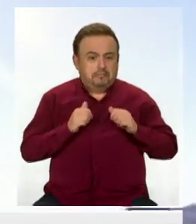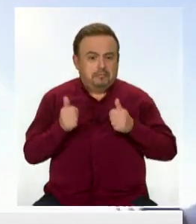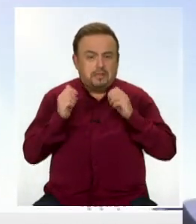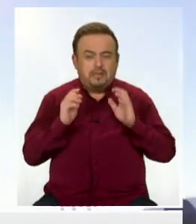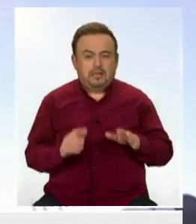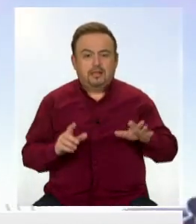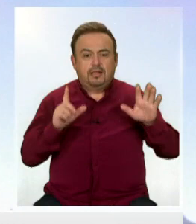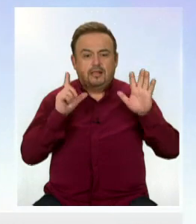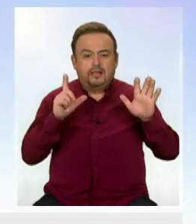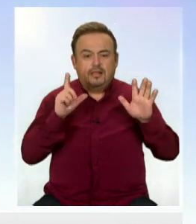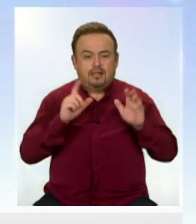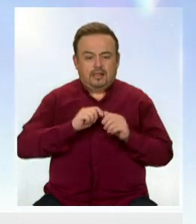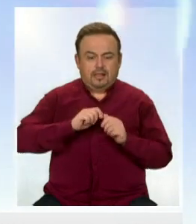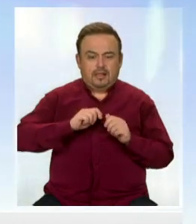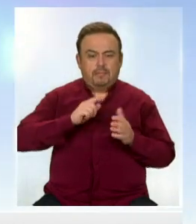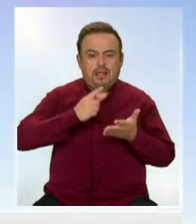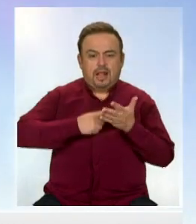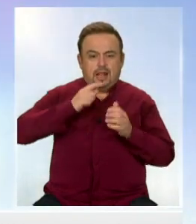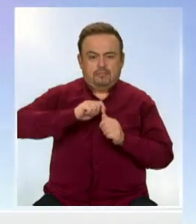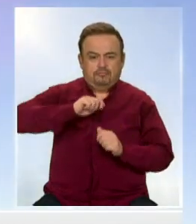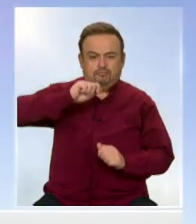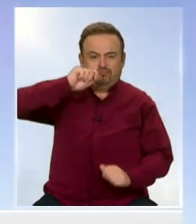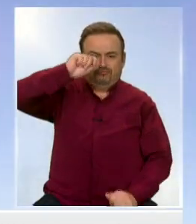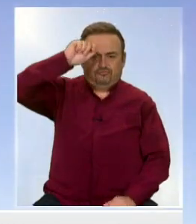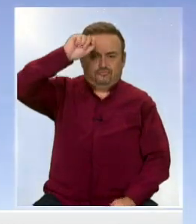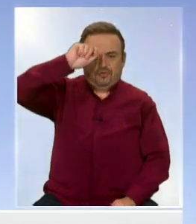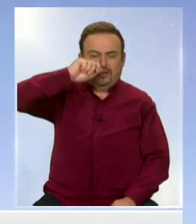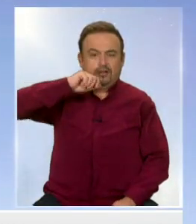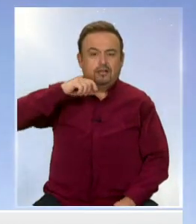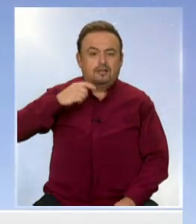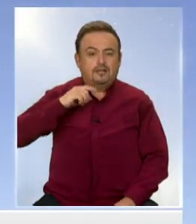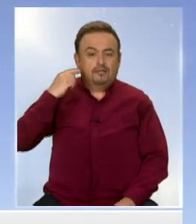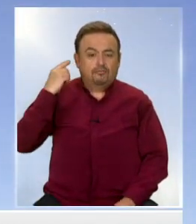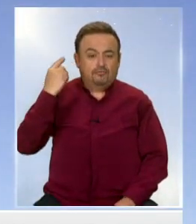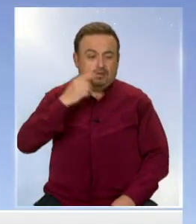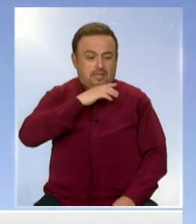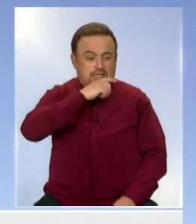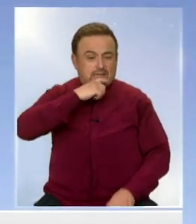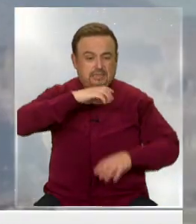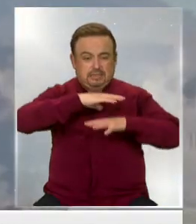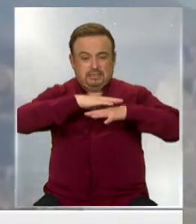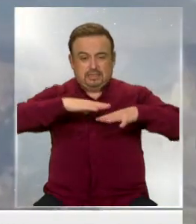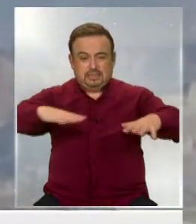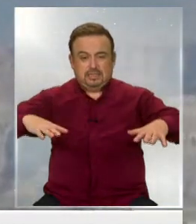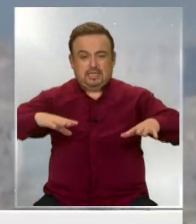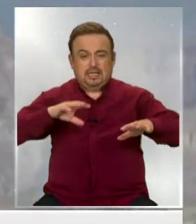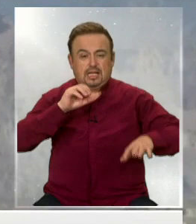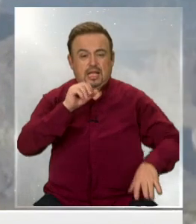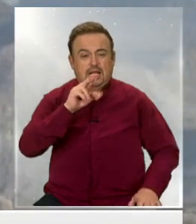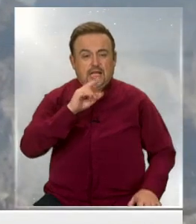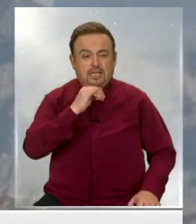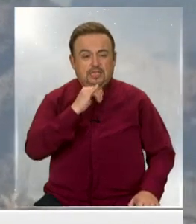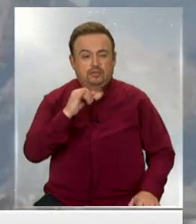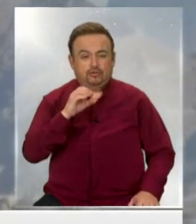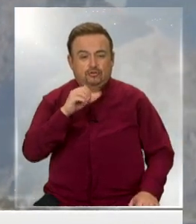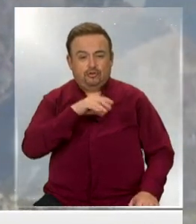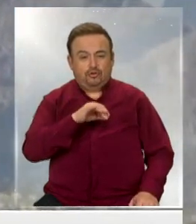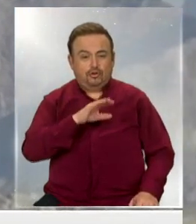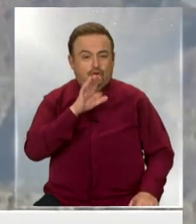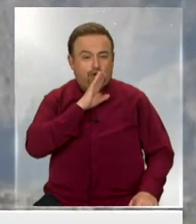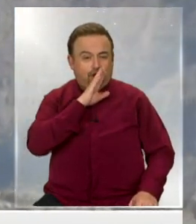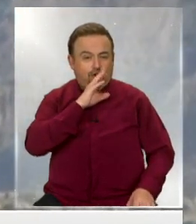elevarse a 7.620 metros de altura, sobrevoló ahí el desierto de Arizona, así que le dio bastante color a este